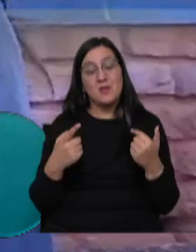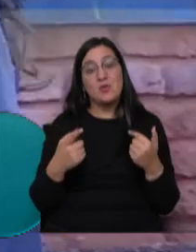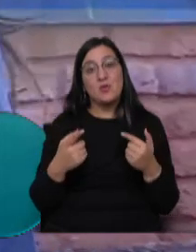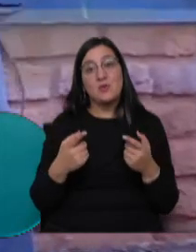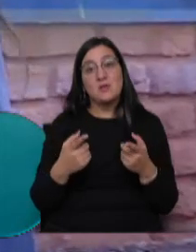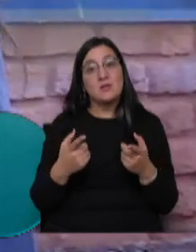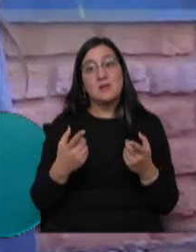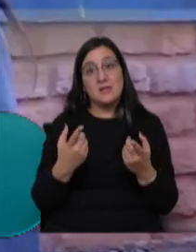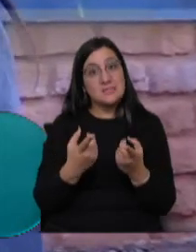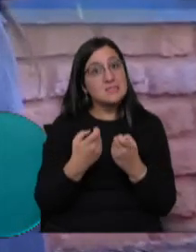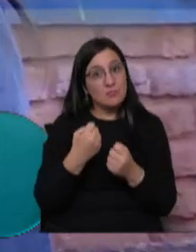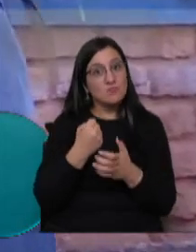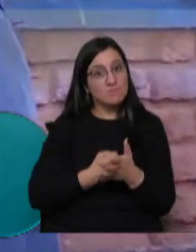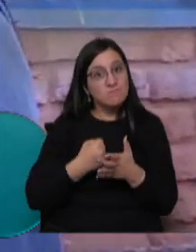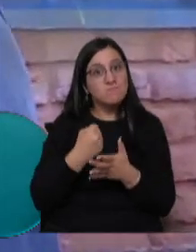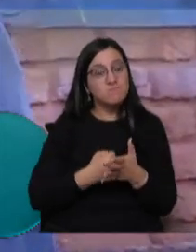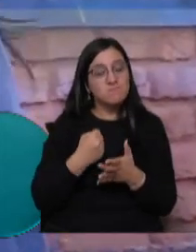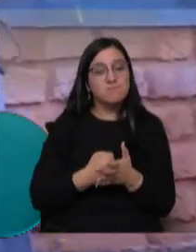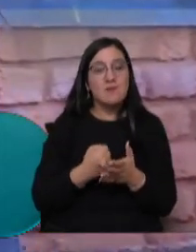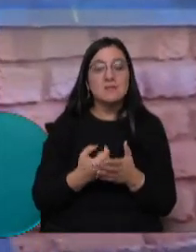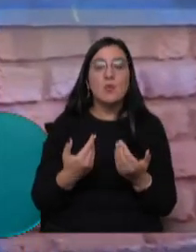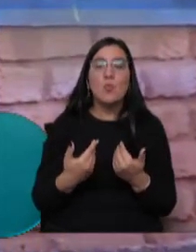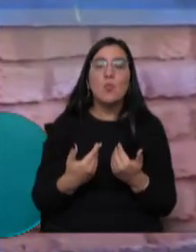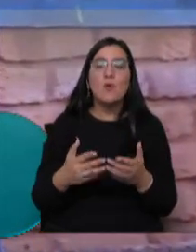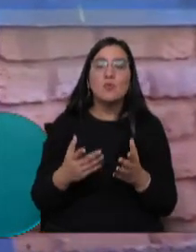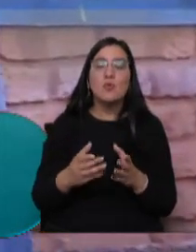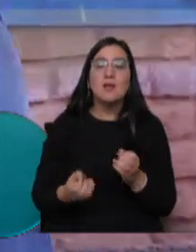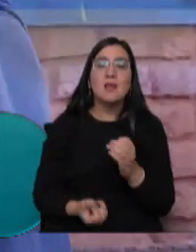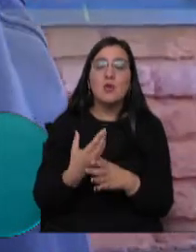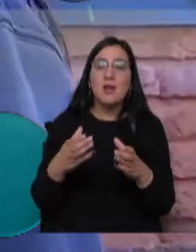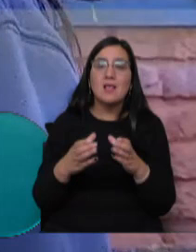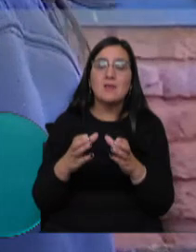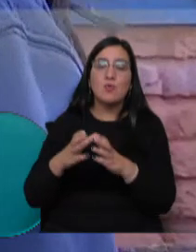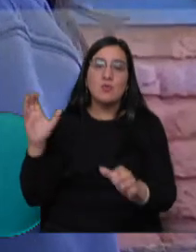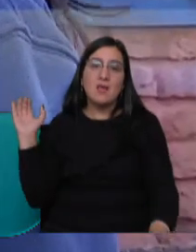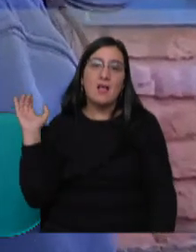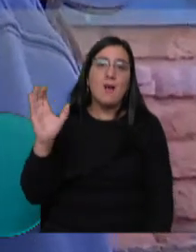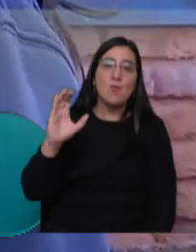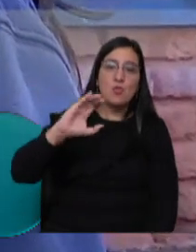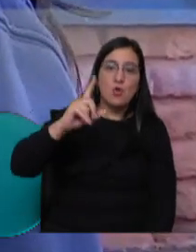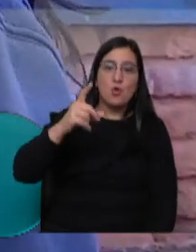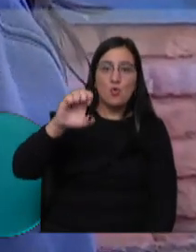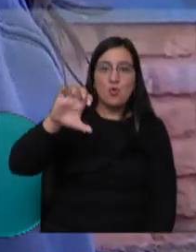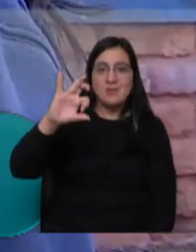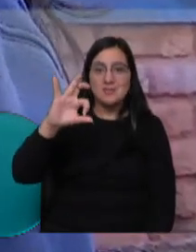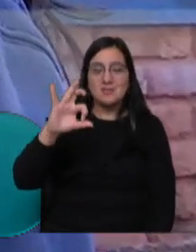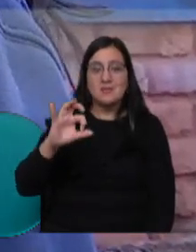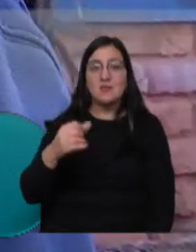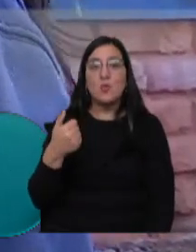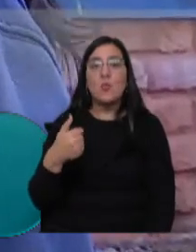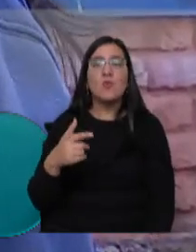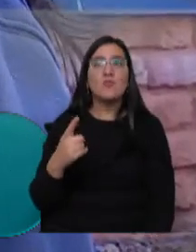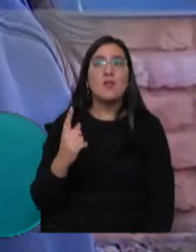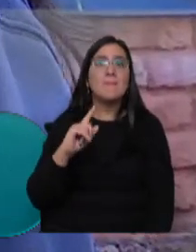un montón de trabajo. Me imagino, ¿cuánto hace que está conformado el equipo de handball de Boes y cuánto hace que fue su